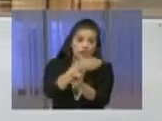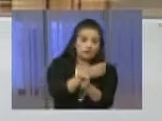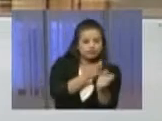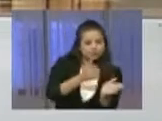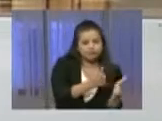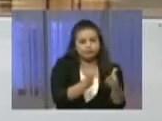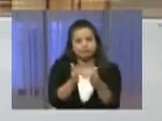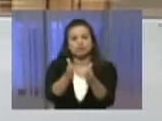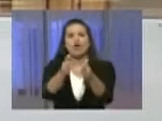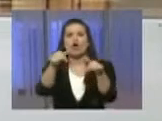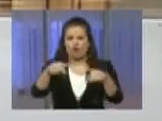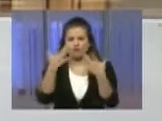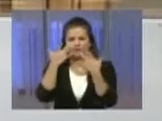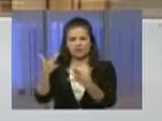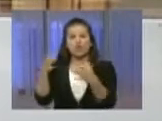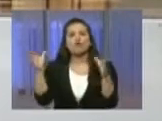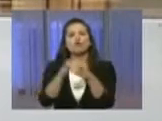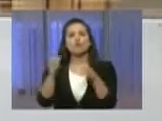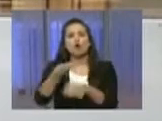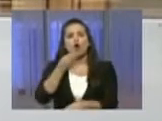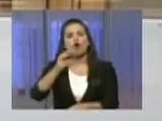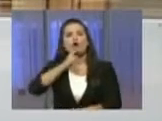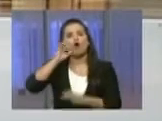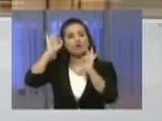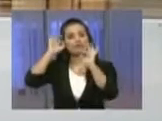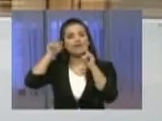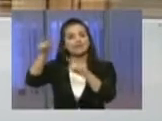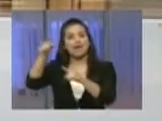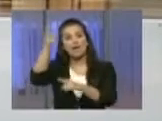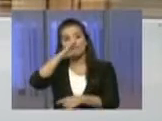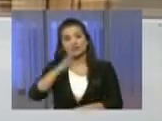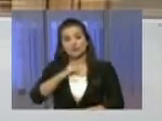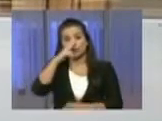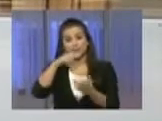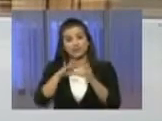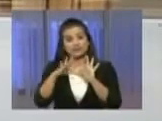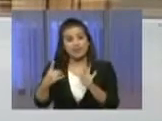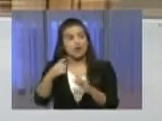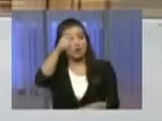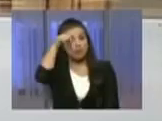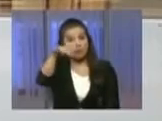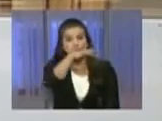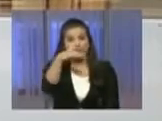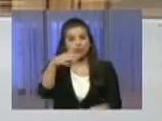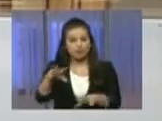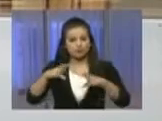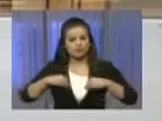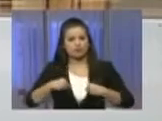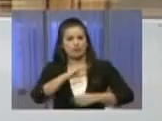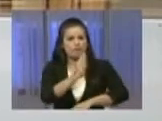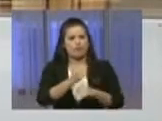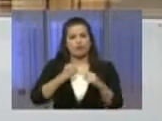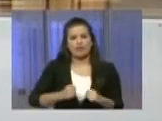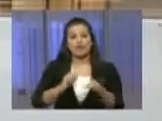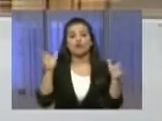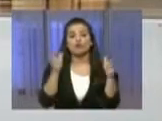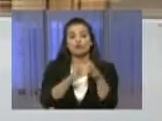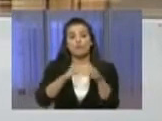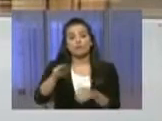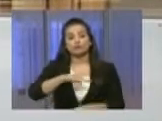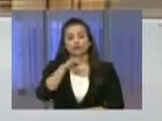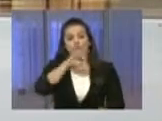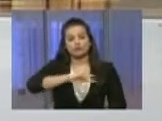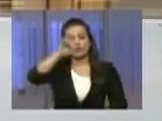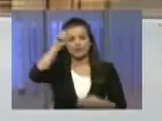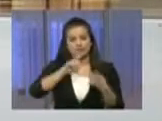oro allá brill ando en Río 2016 un pueblo empoder en las bases de misiones socialistas un